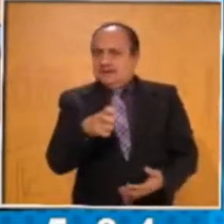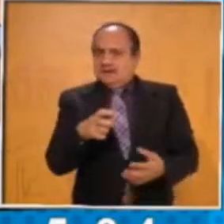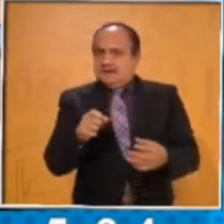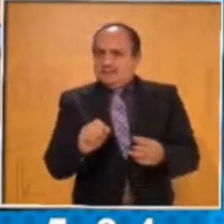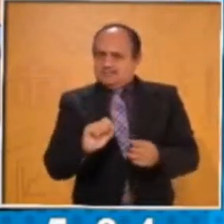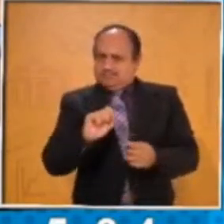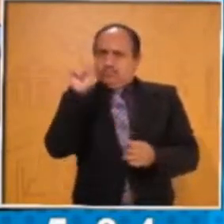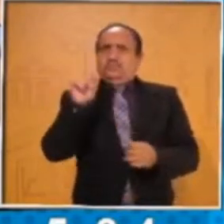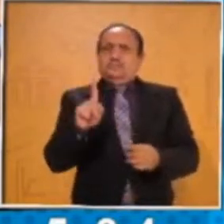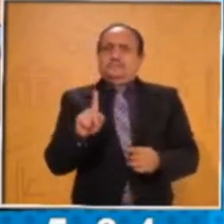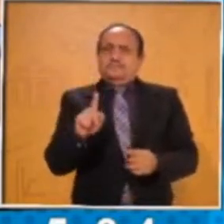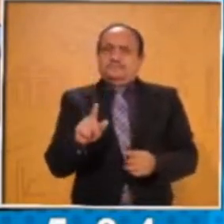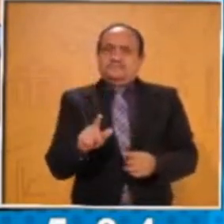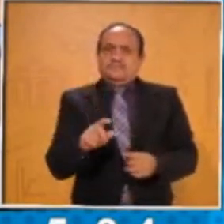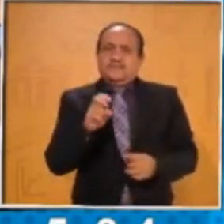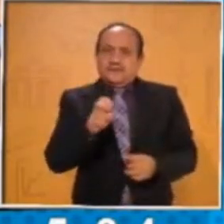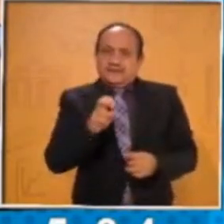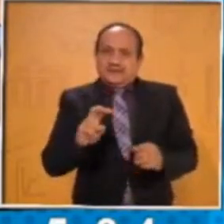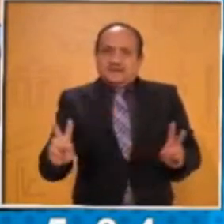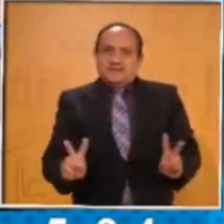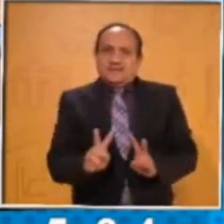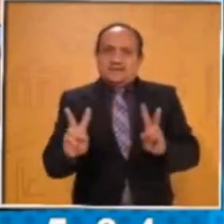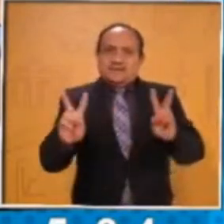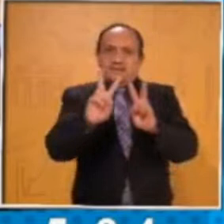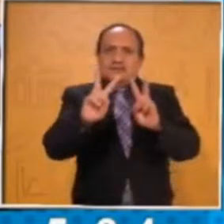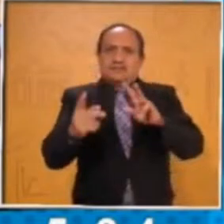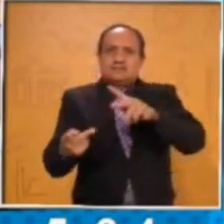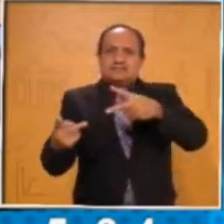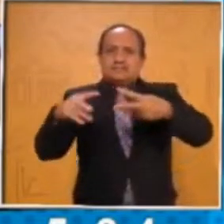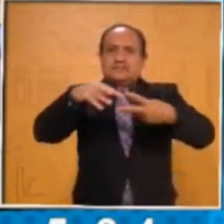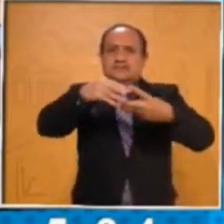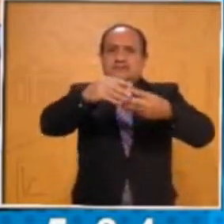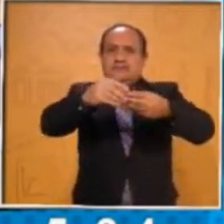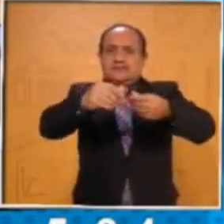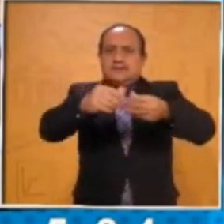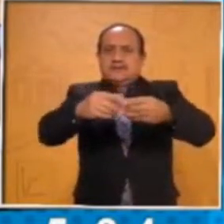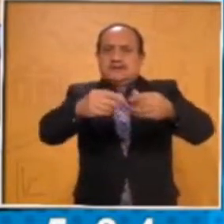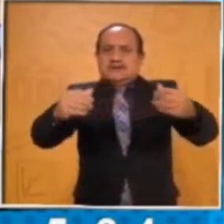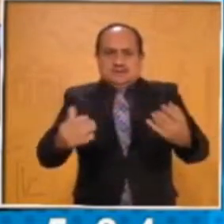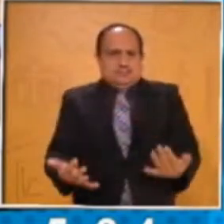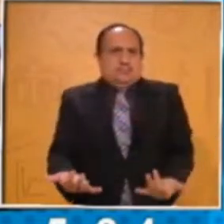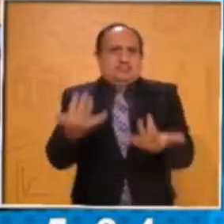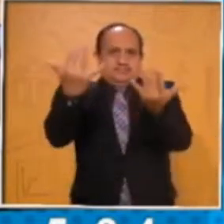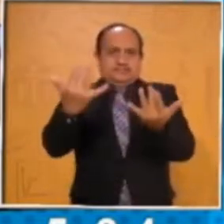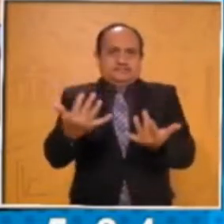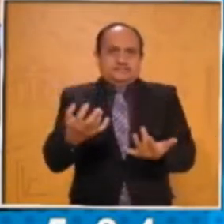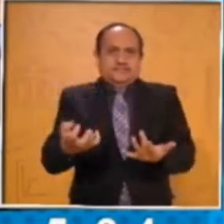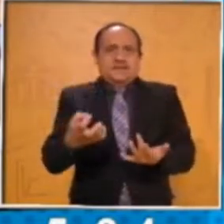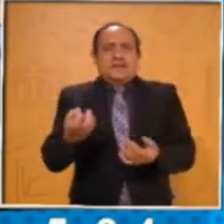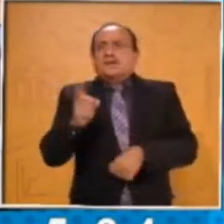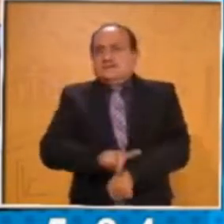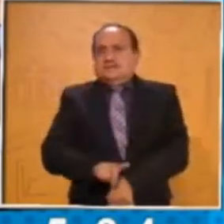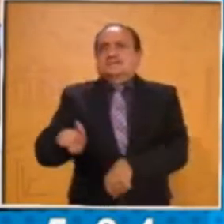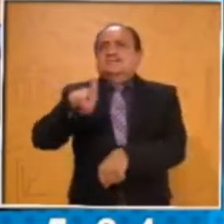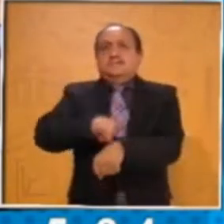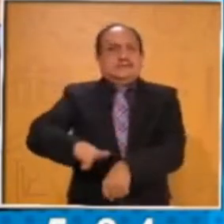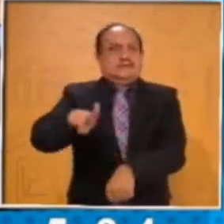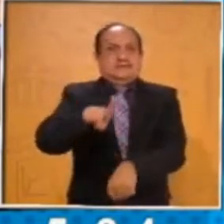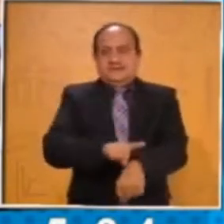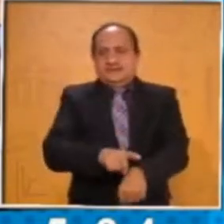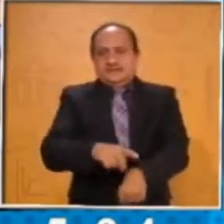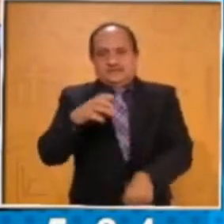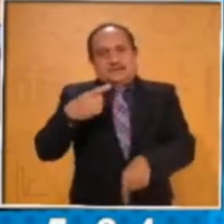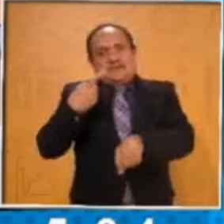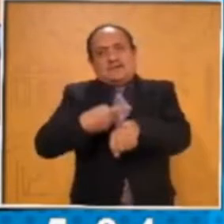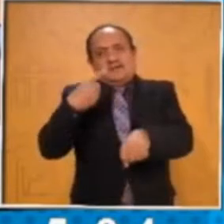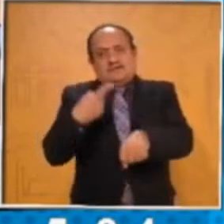chispa y el vapor sanitizante habían sacado ese tipo de llama. Fueron días que estuvo en cama. No